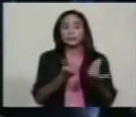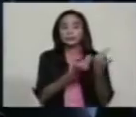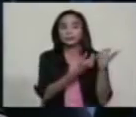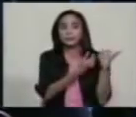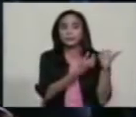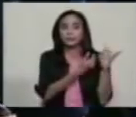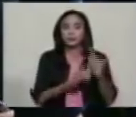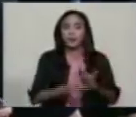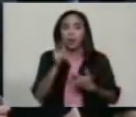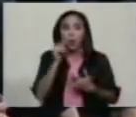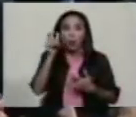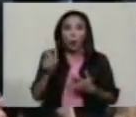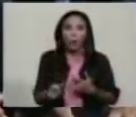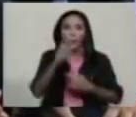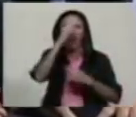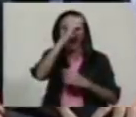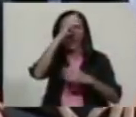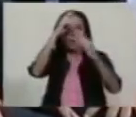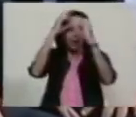Xin Wenyu,